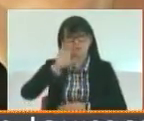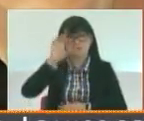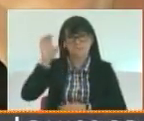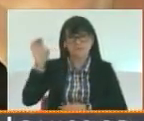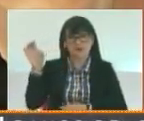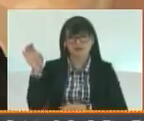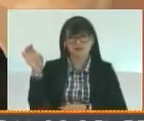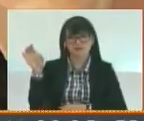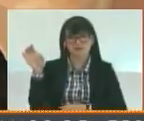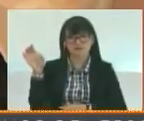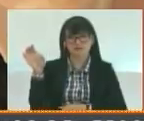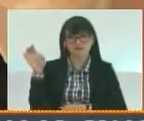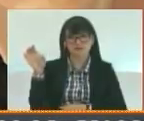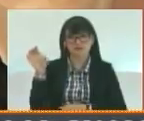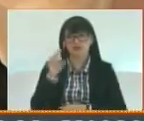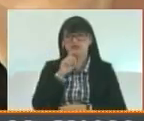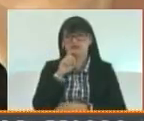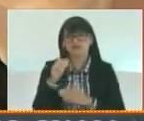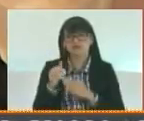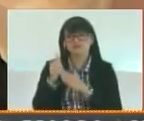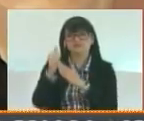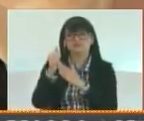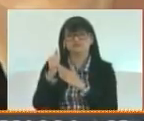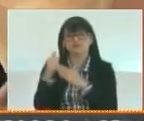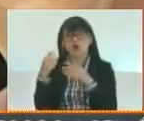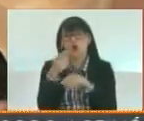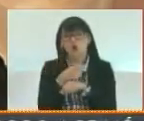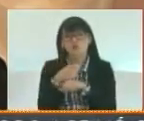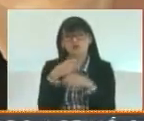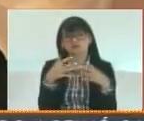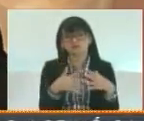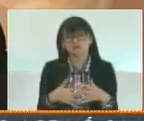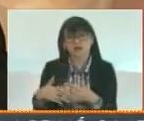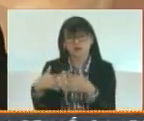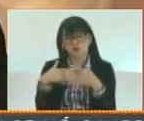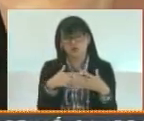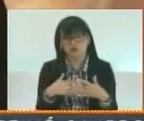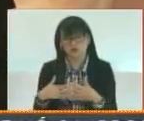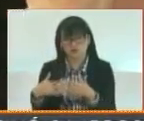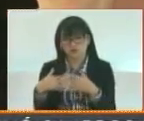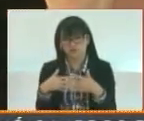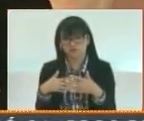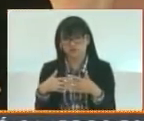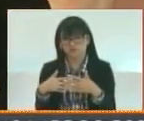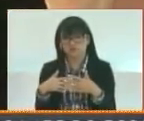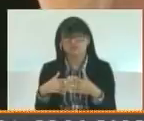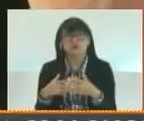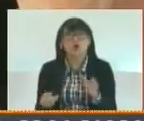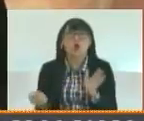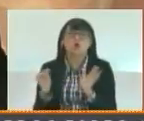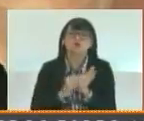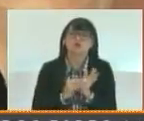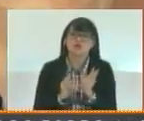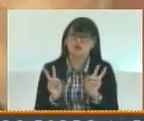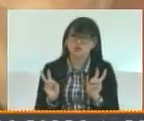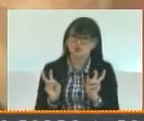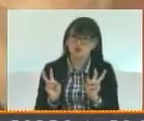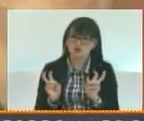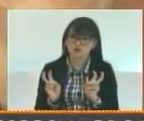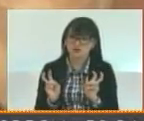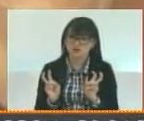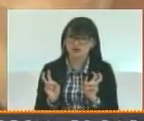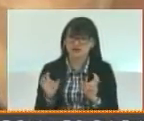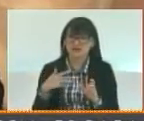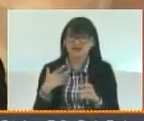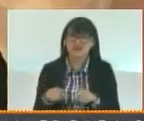dirigidos por el gobierno de los Estados Unidos sin precedentes, inédita, siempre con la intención de torcer